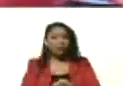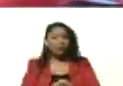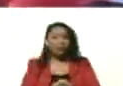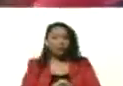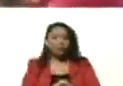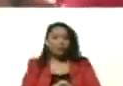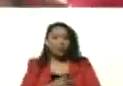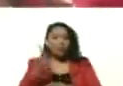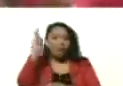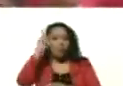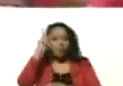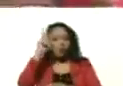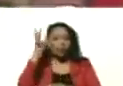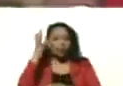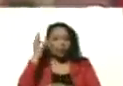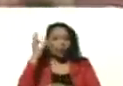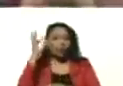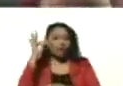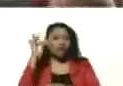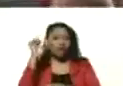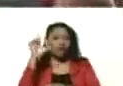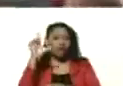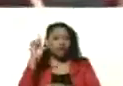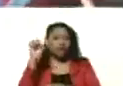y a la profesora Flor.